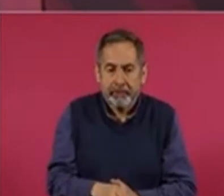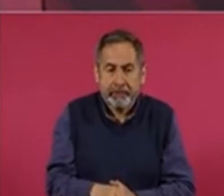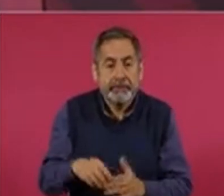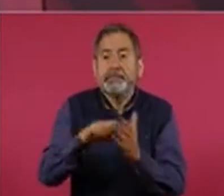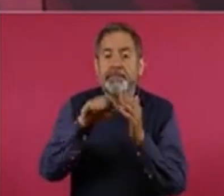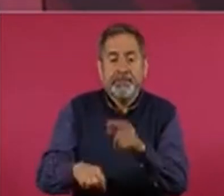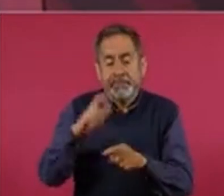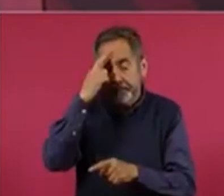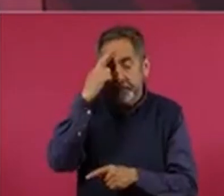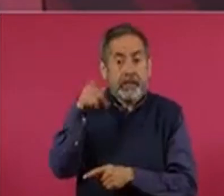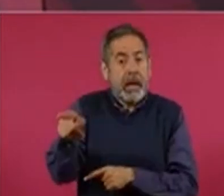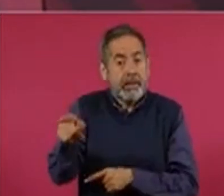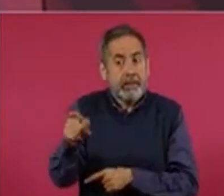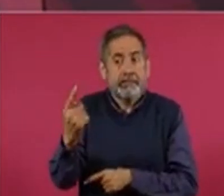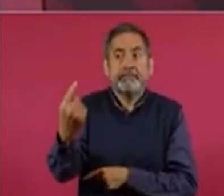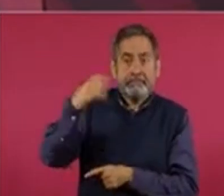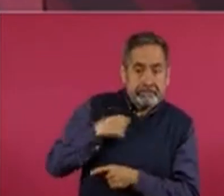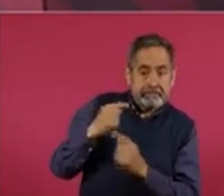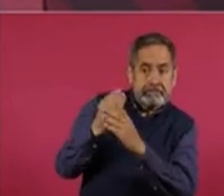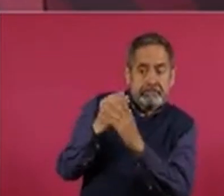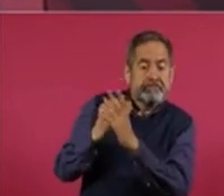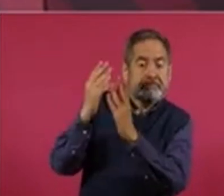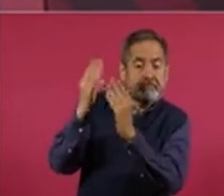Por ejemplo, a mí me dio